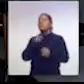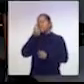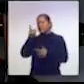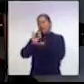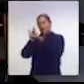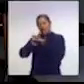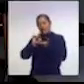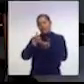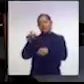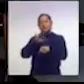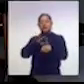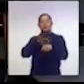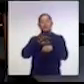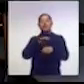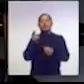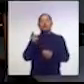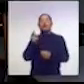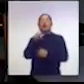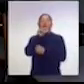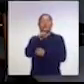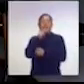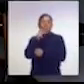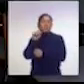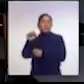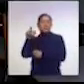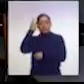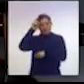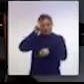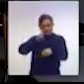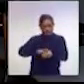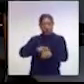estudio al doctor Alfonso Pérez Sánchez, quien es director académico